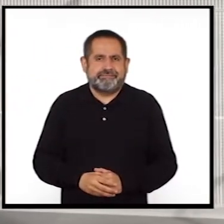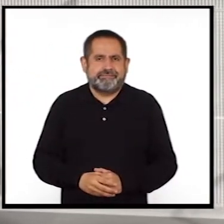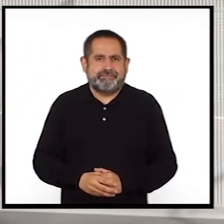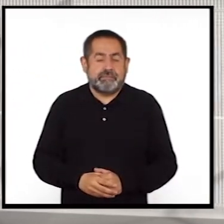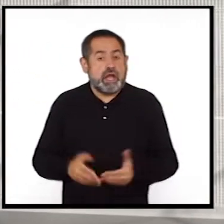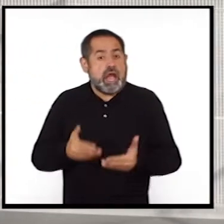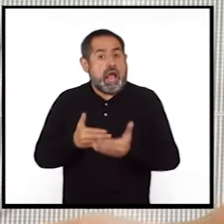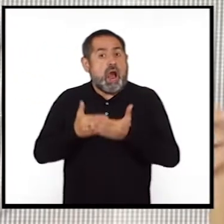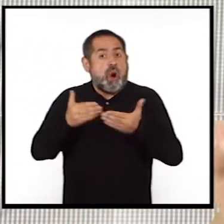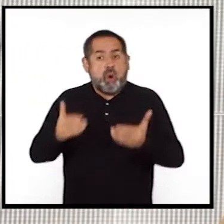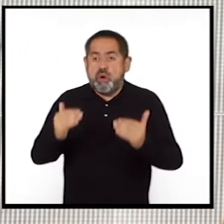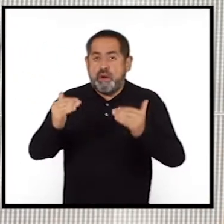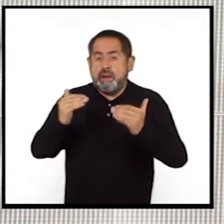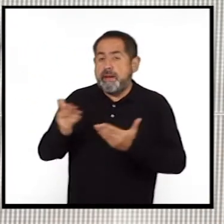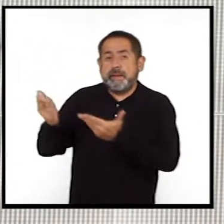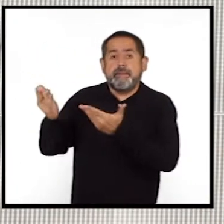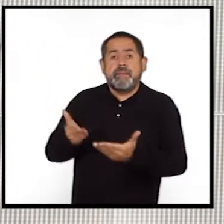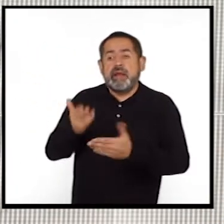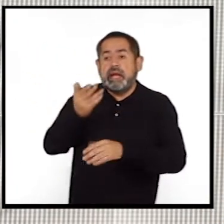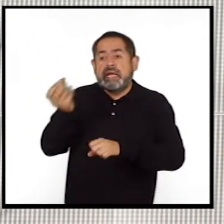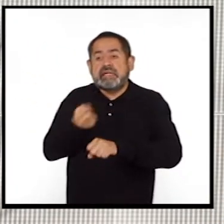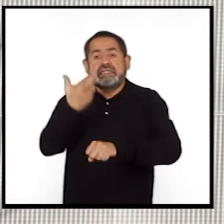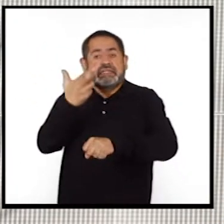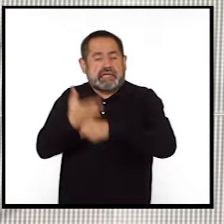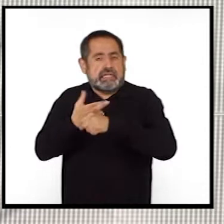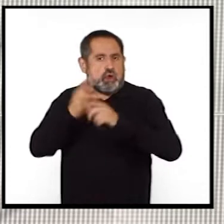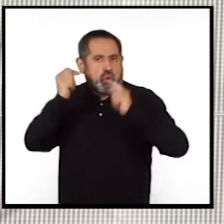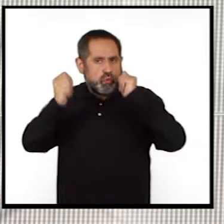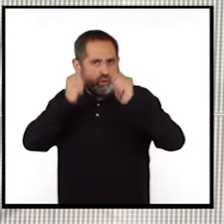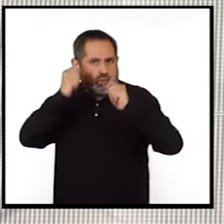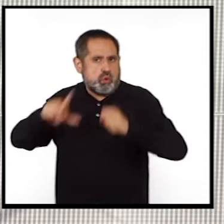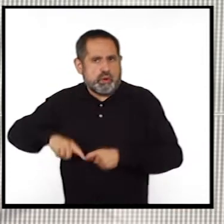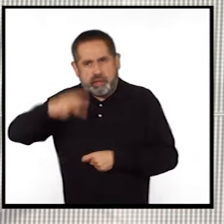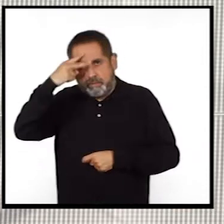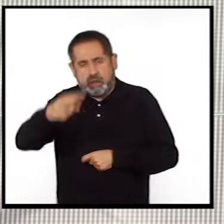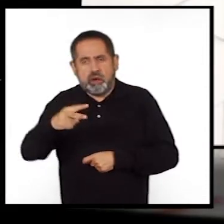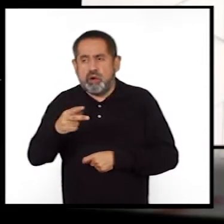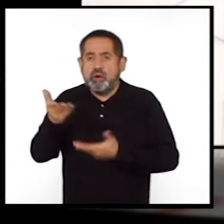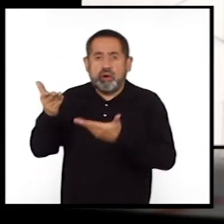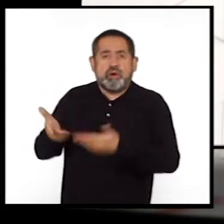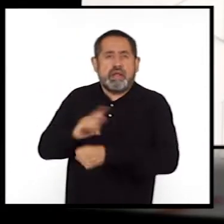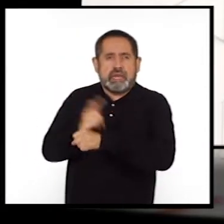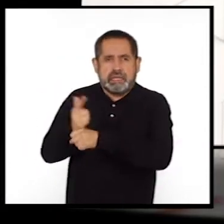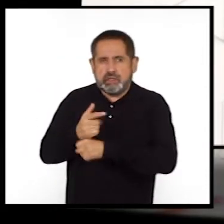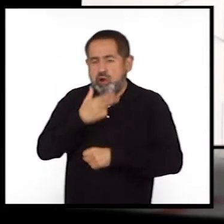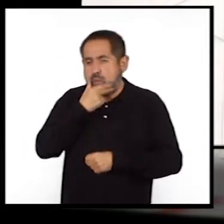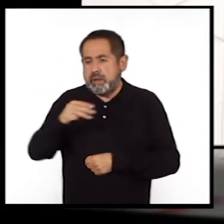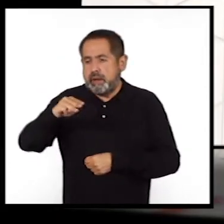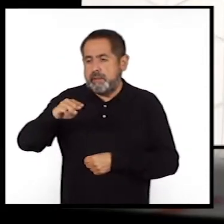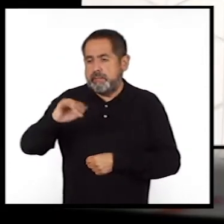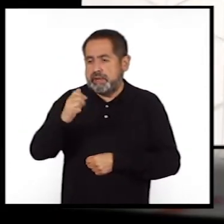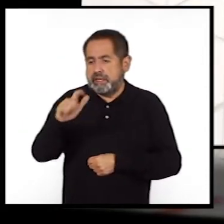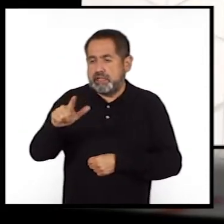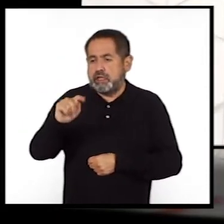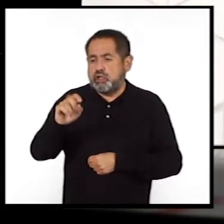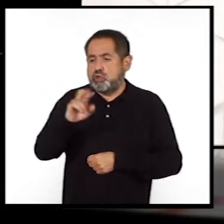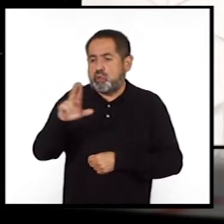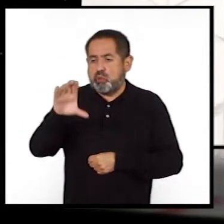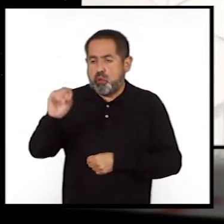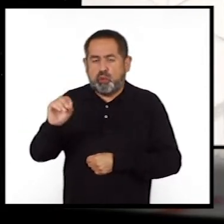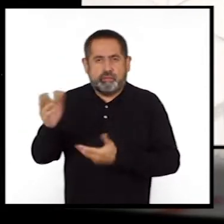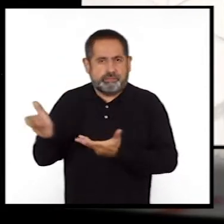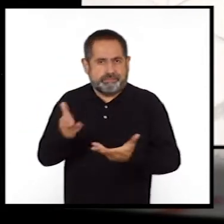En estos momentos, damos la bienvenida al secretario de Turismo del Gobierno de México, el licenciado Miguel Torruco